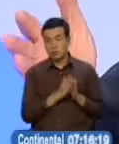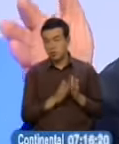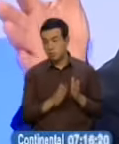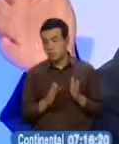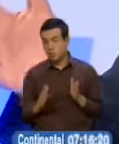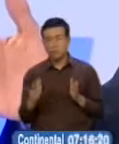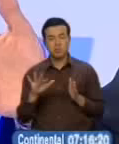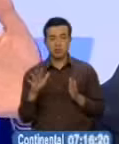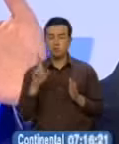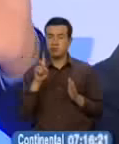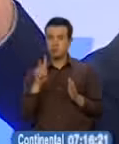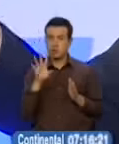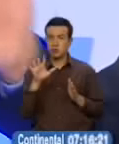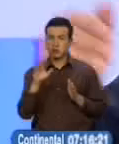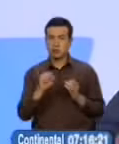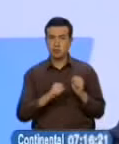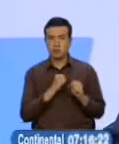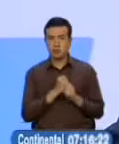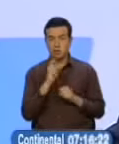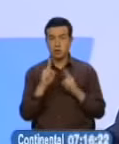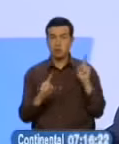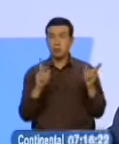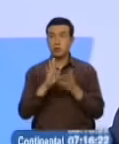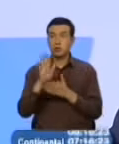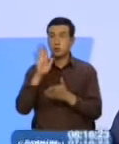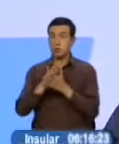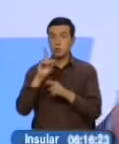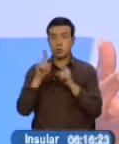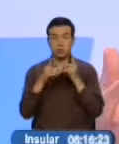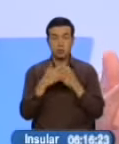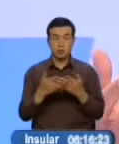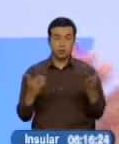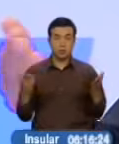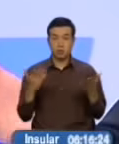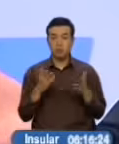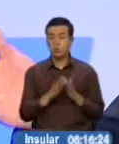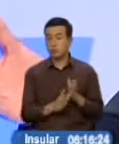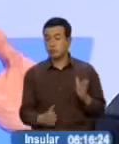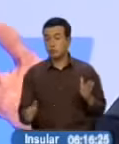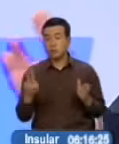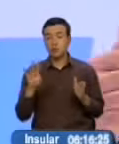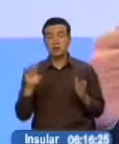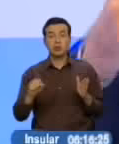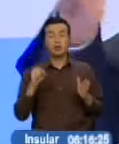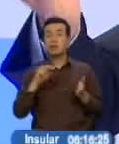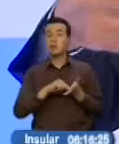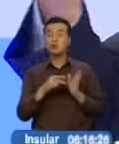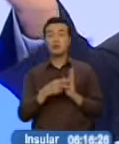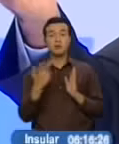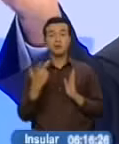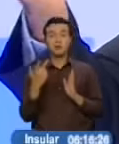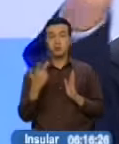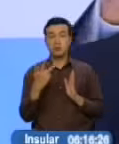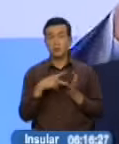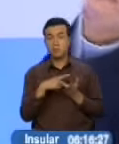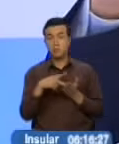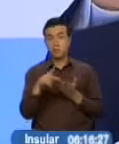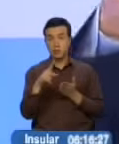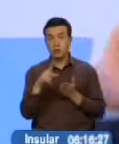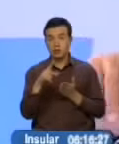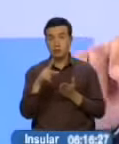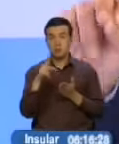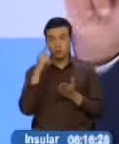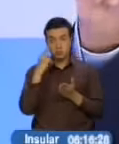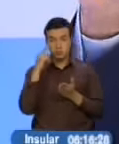de los cinco años, son 25 años en el caso de bienes inmuebles. Eso quiere decir que habríamos tenido que, bajo